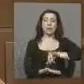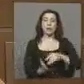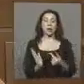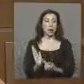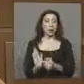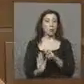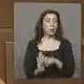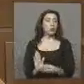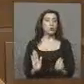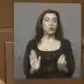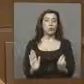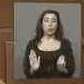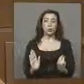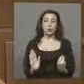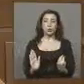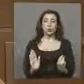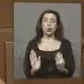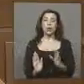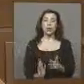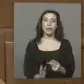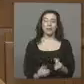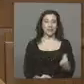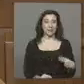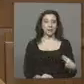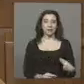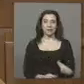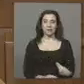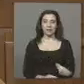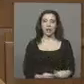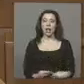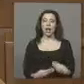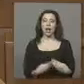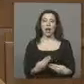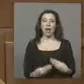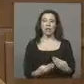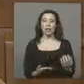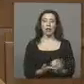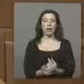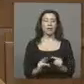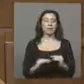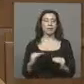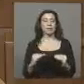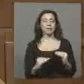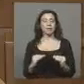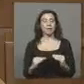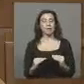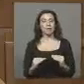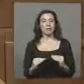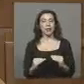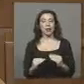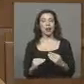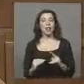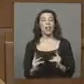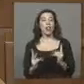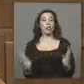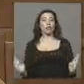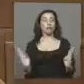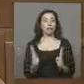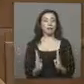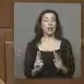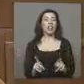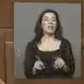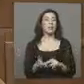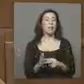buen proyecto, presidente, y hay que valorarlo. avanza en lograr el equilibrio entre las partes, que es uno de los déficits que tenemos en materia